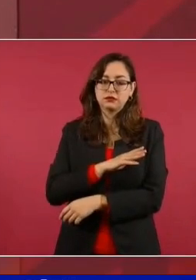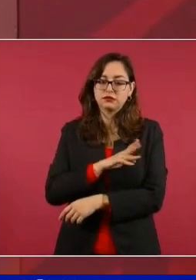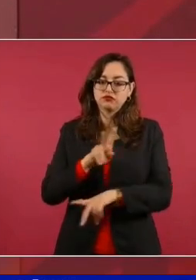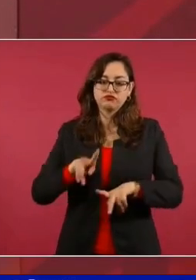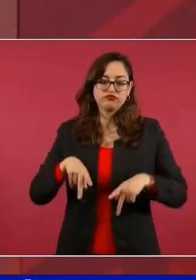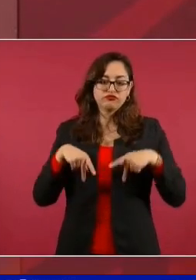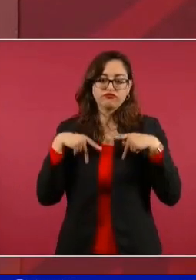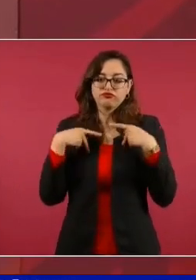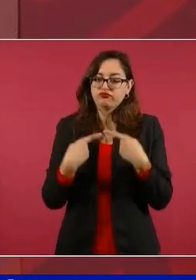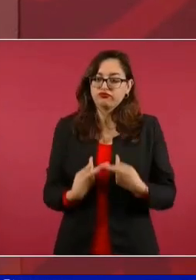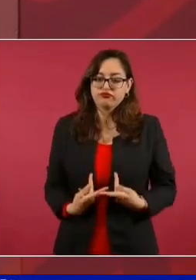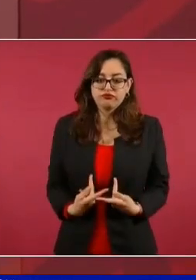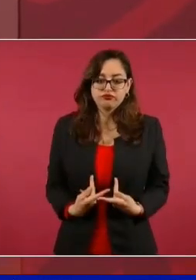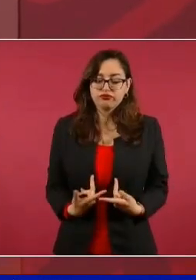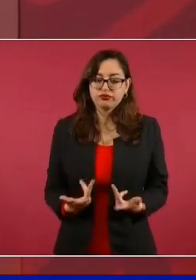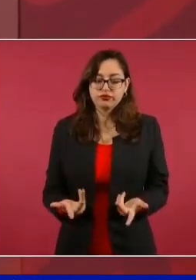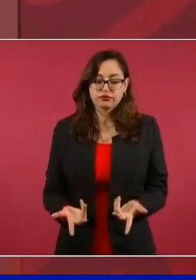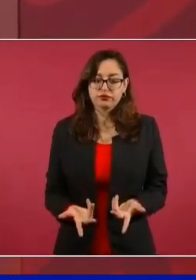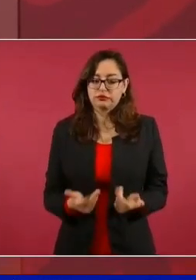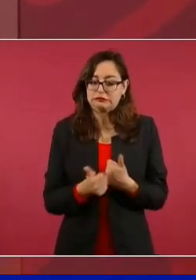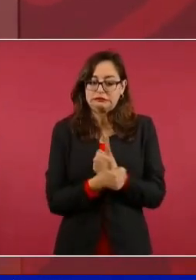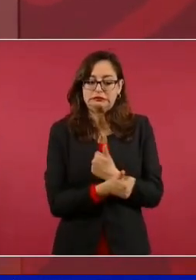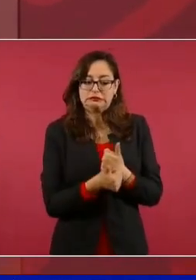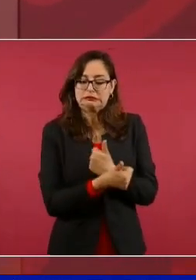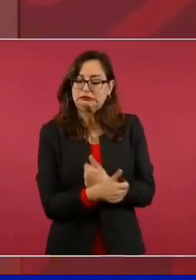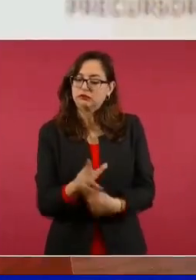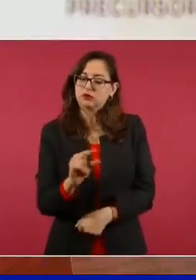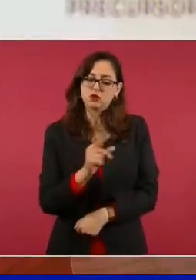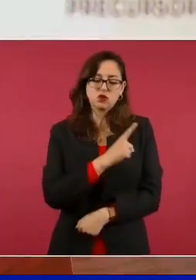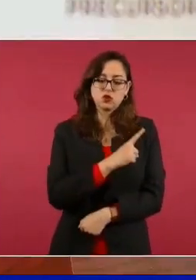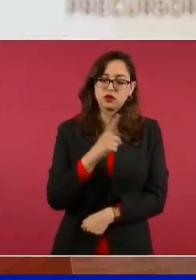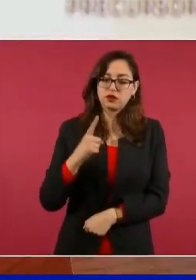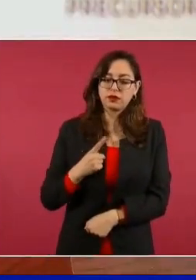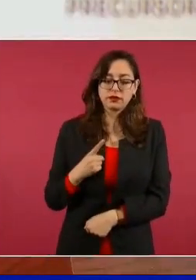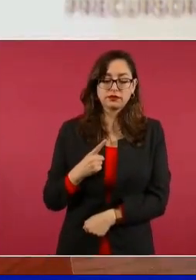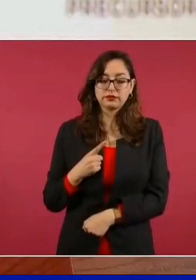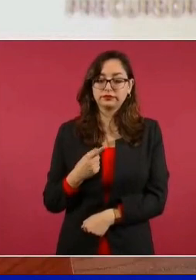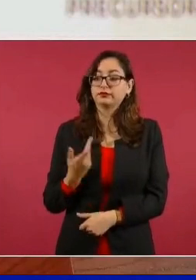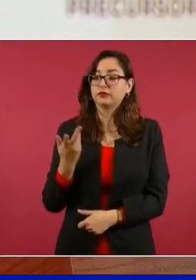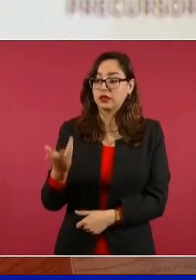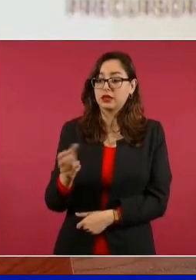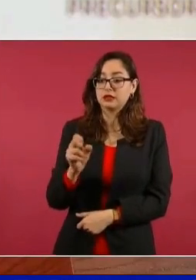Y es una institución fundamental. Por eso hicieron mal